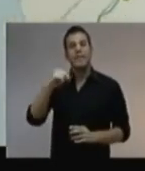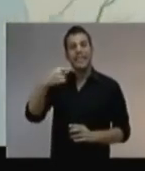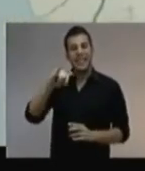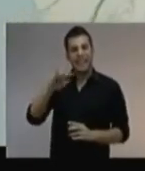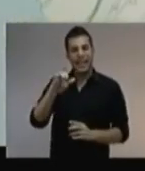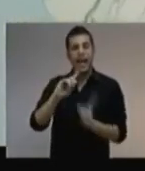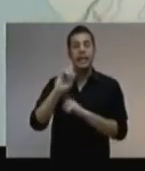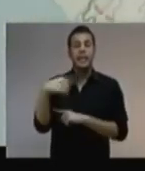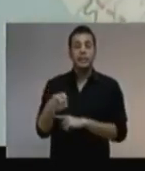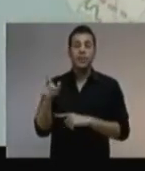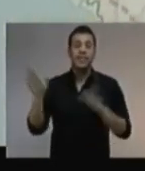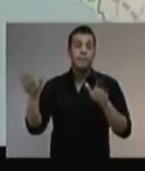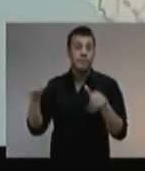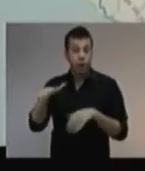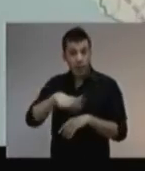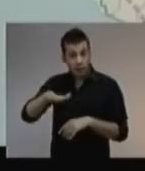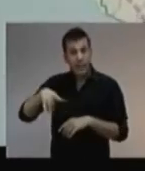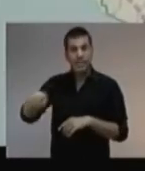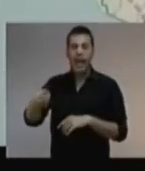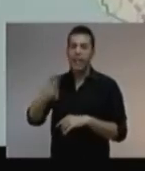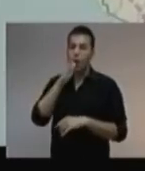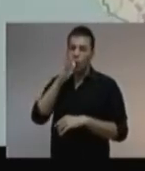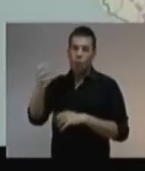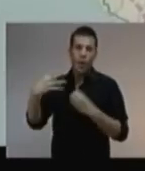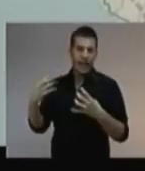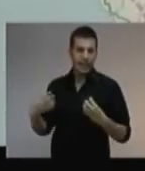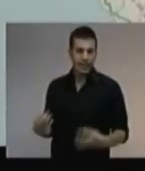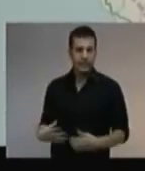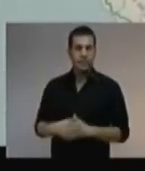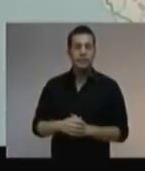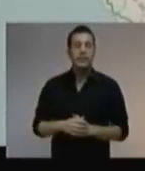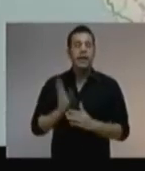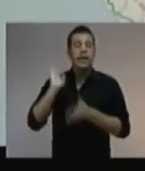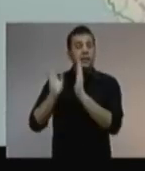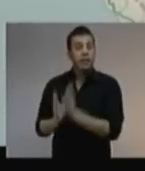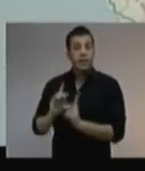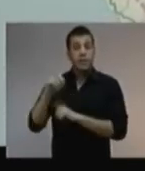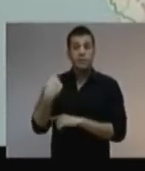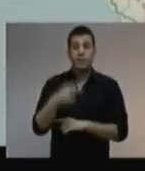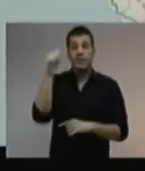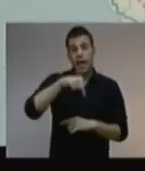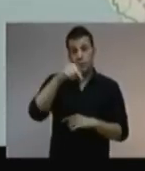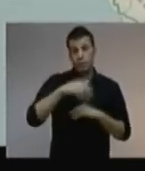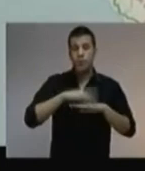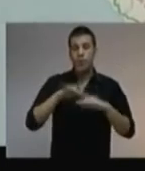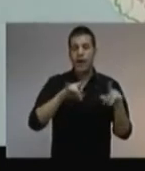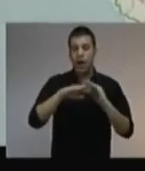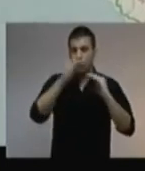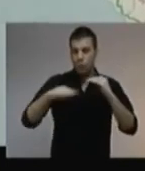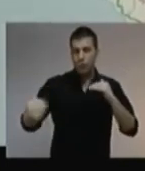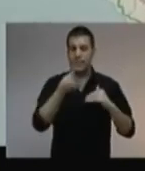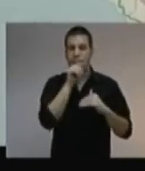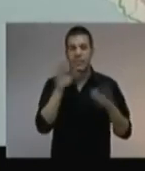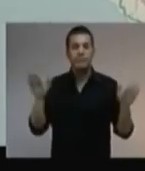día con una estupenda sesión de wellness en Maspalomas. En nuestro último día de recorrido por la isla nos desplazamos al sur para conocer las dunas